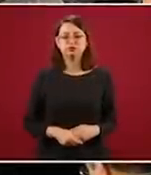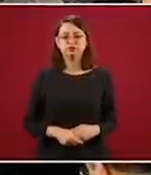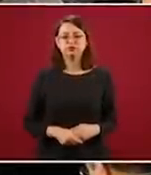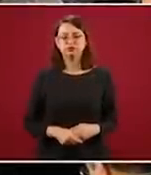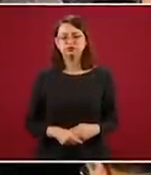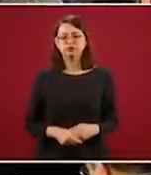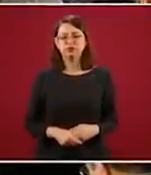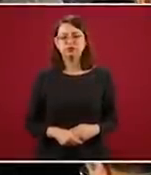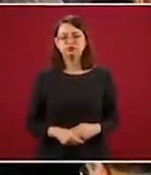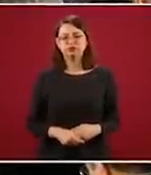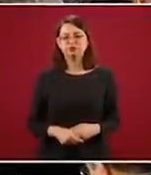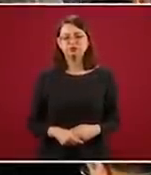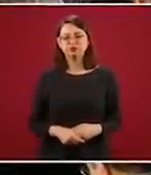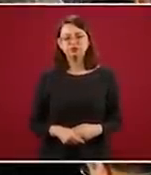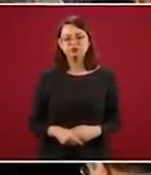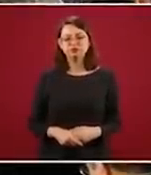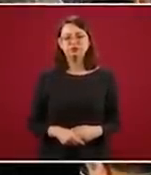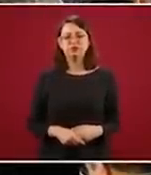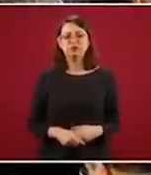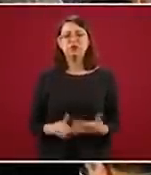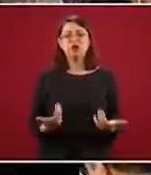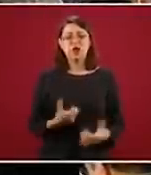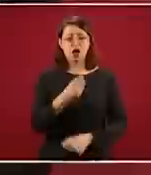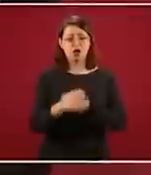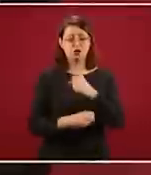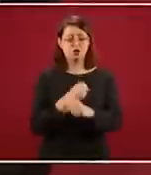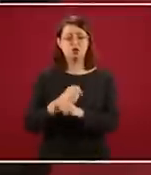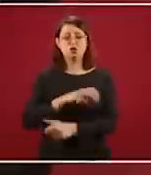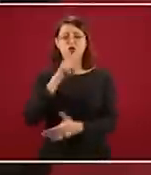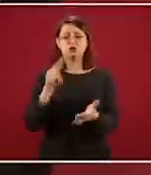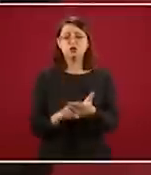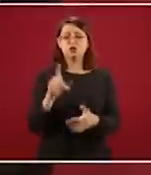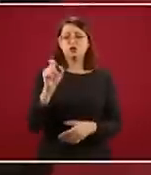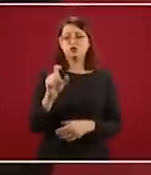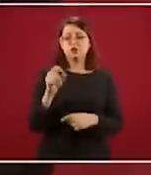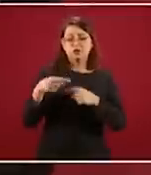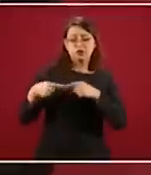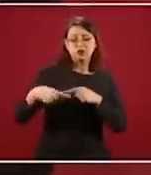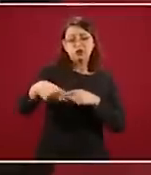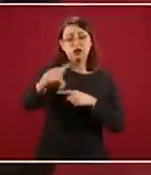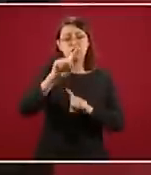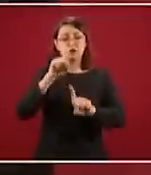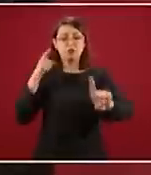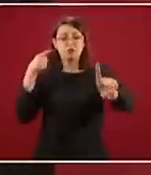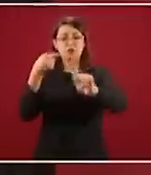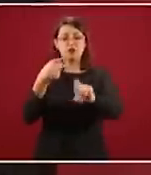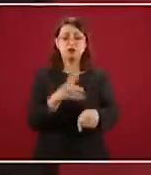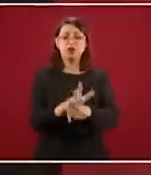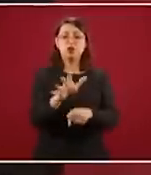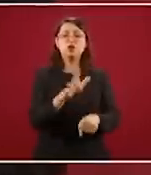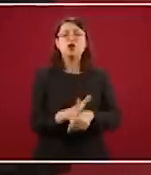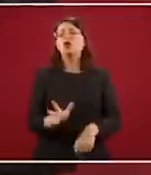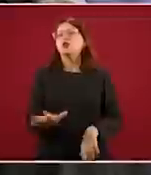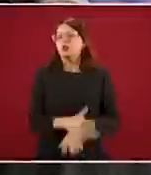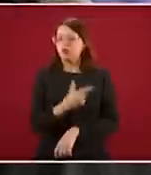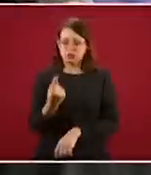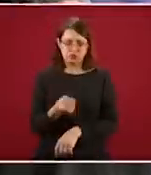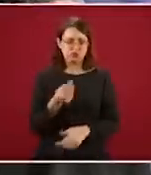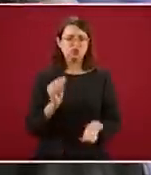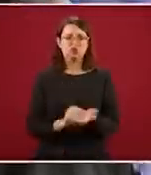En cuanto a las metas para este año, porque continúa el operativo,